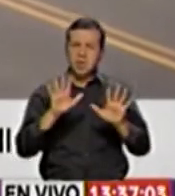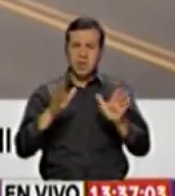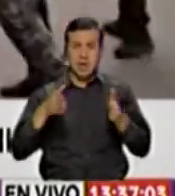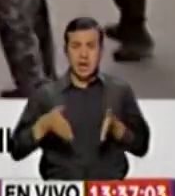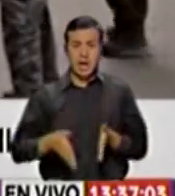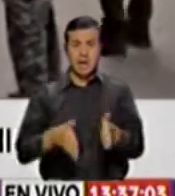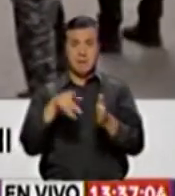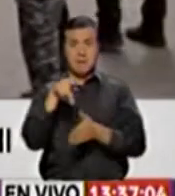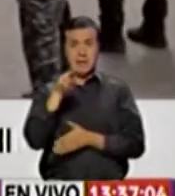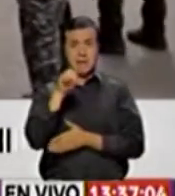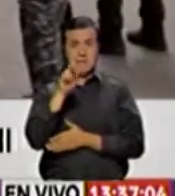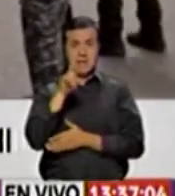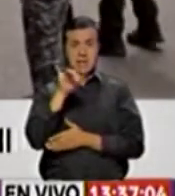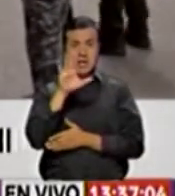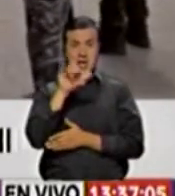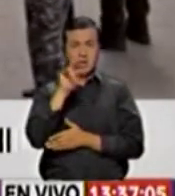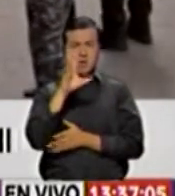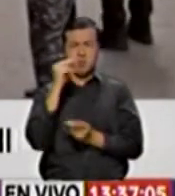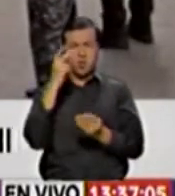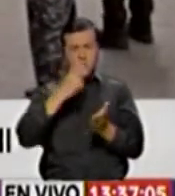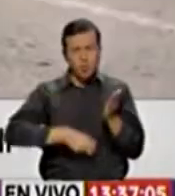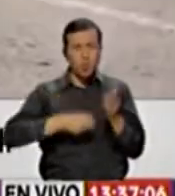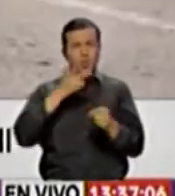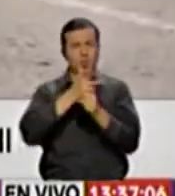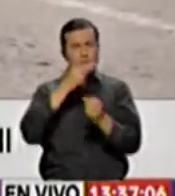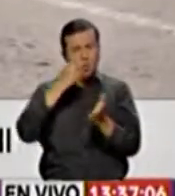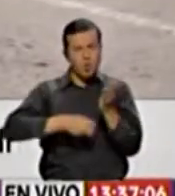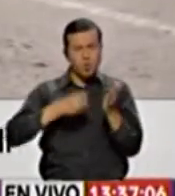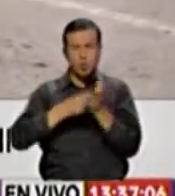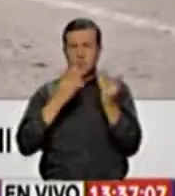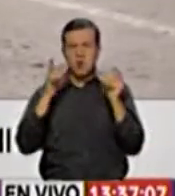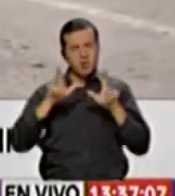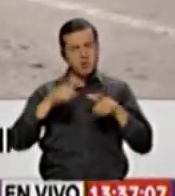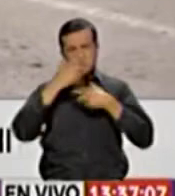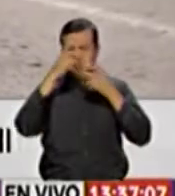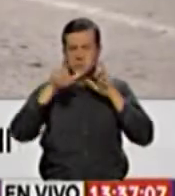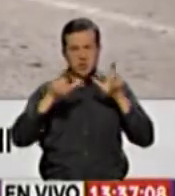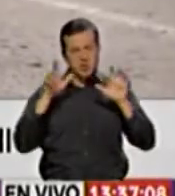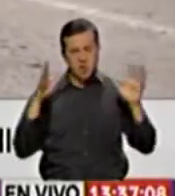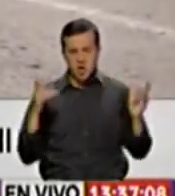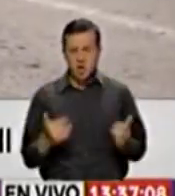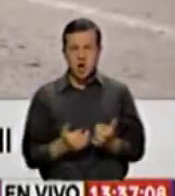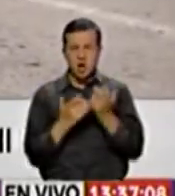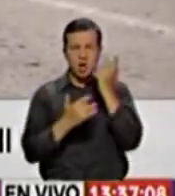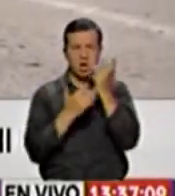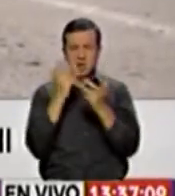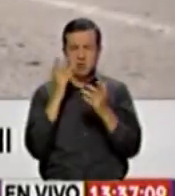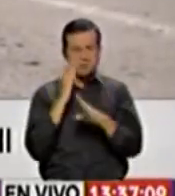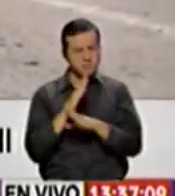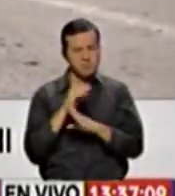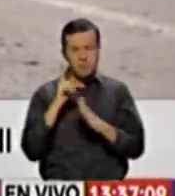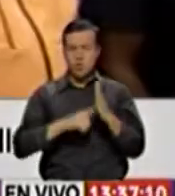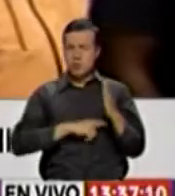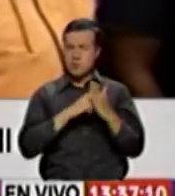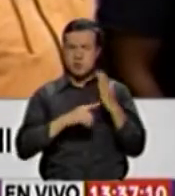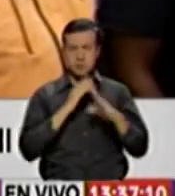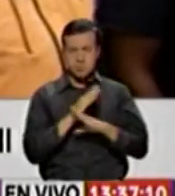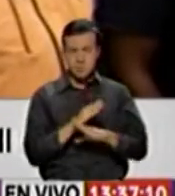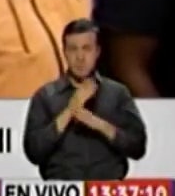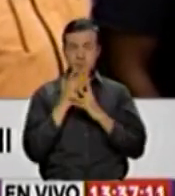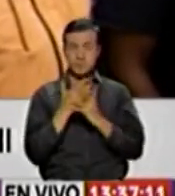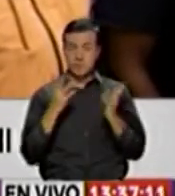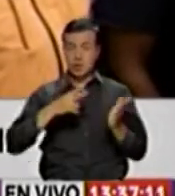Panamericana Norte en protesta por las multas y los fotorradares. Los conductores quemaron llantas e impidieron la circulación de vehículos. Y en vez